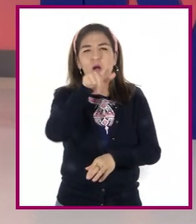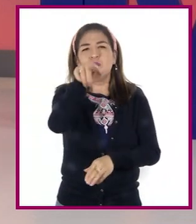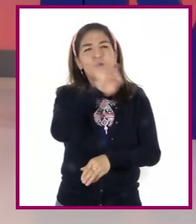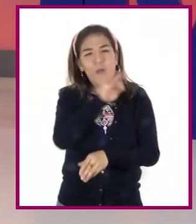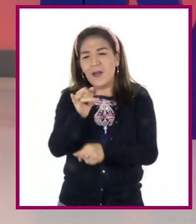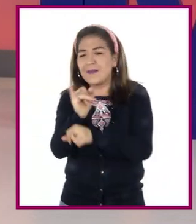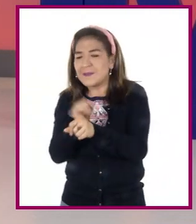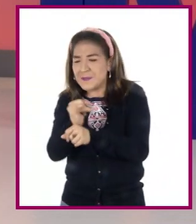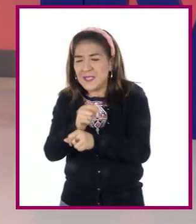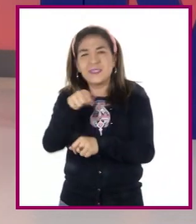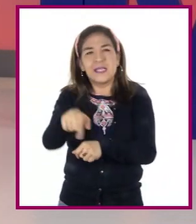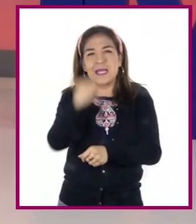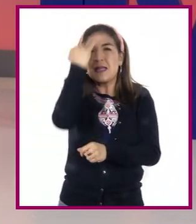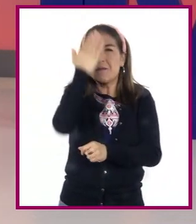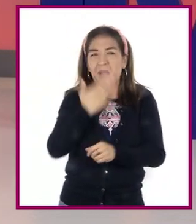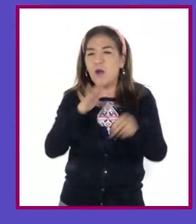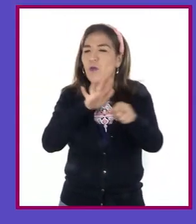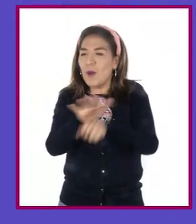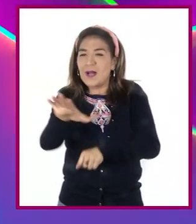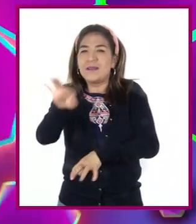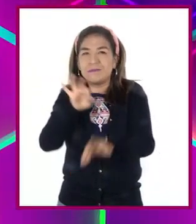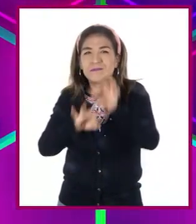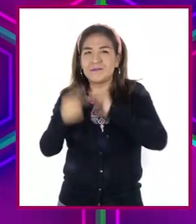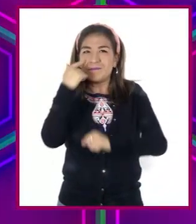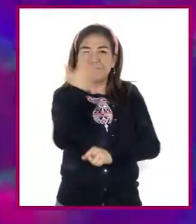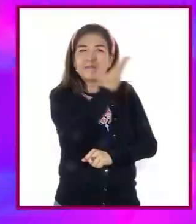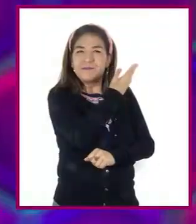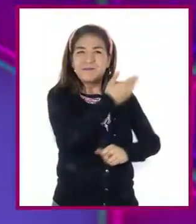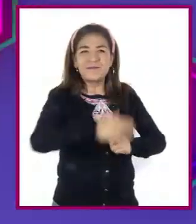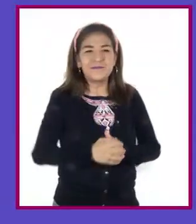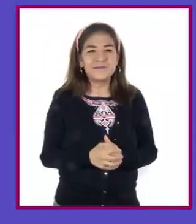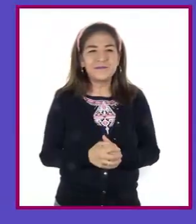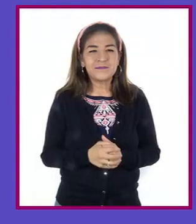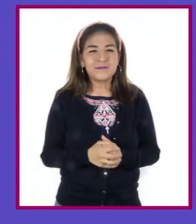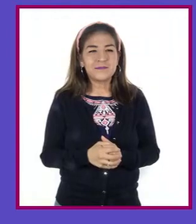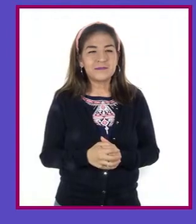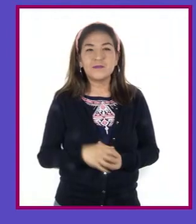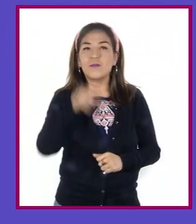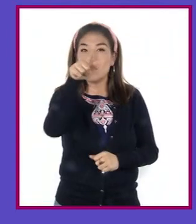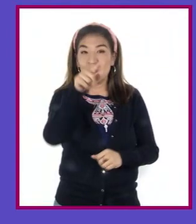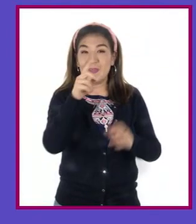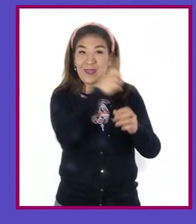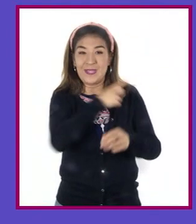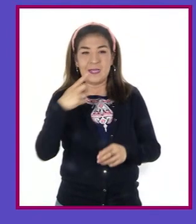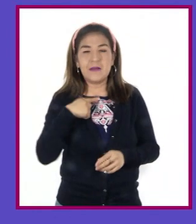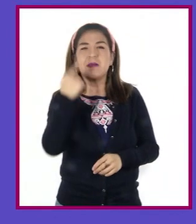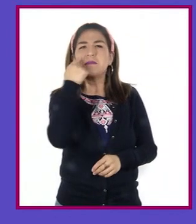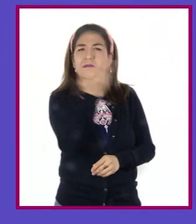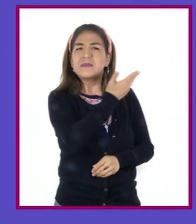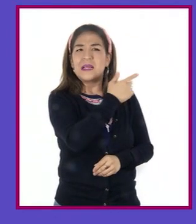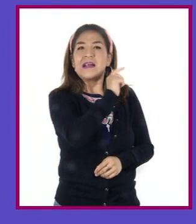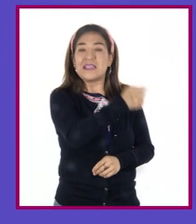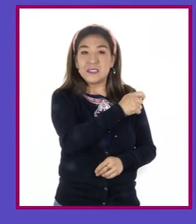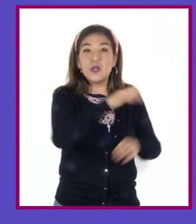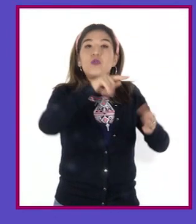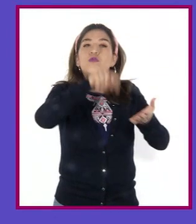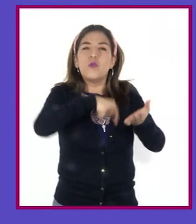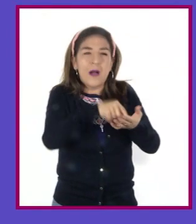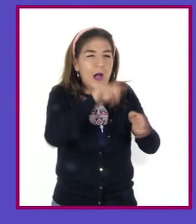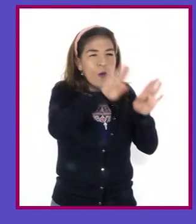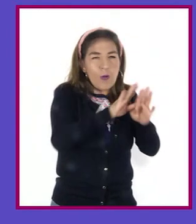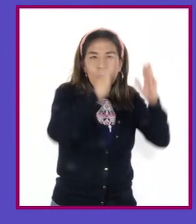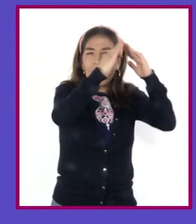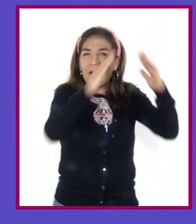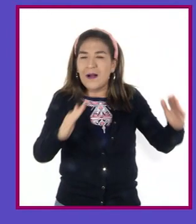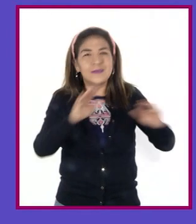como estas y escribir a partir de ellas. Tengan en cuenta que lo importante no es tanto describir el espacio,